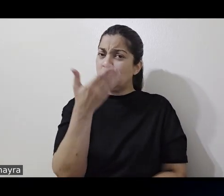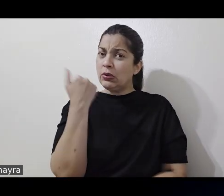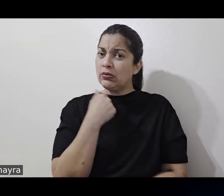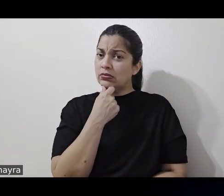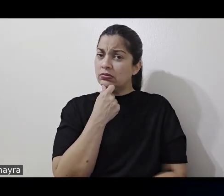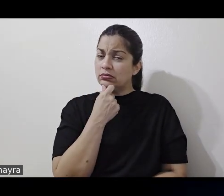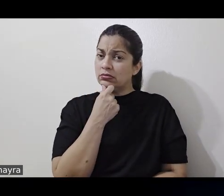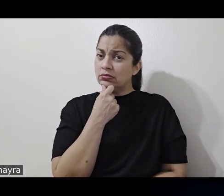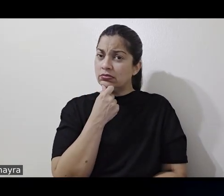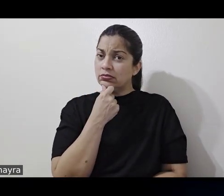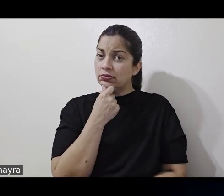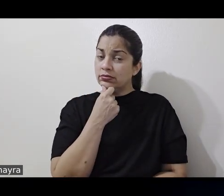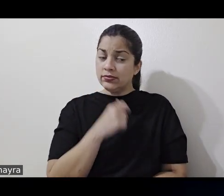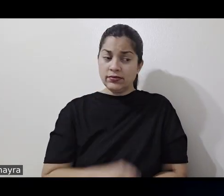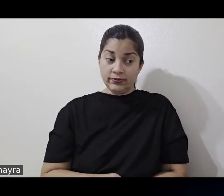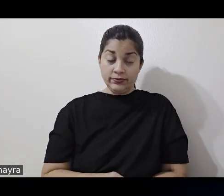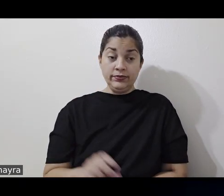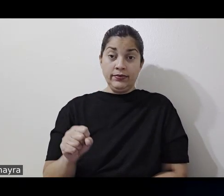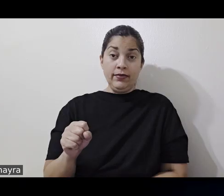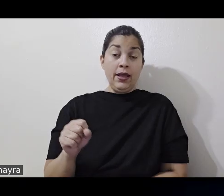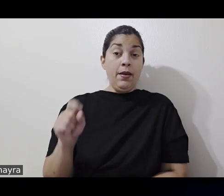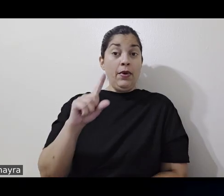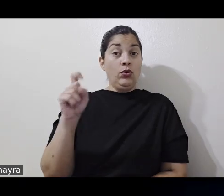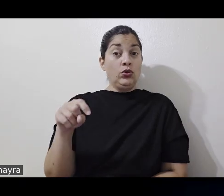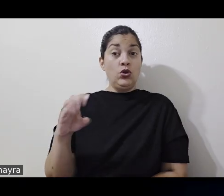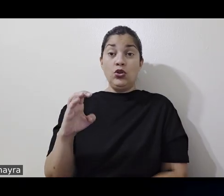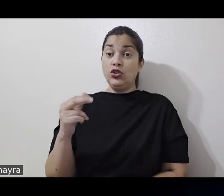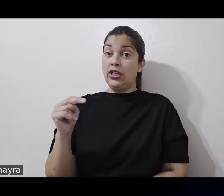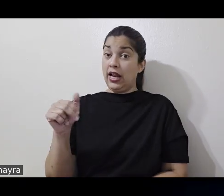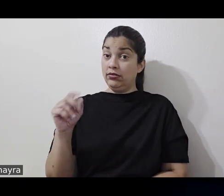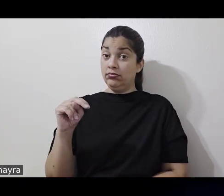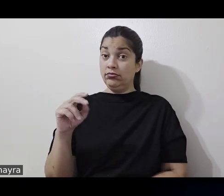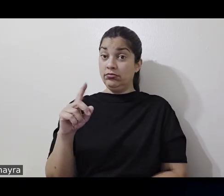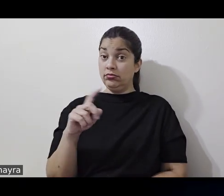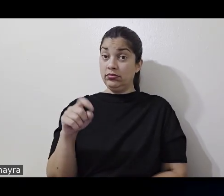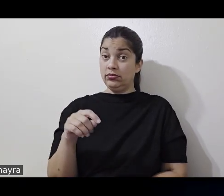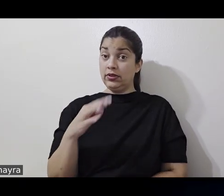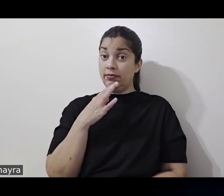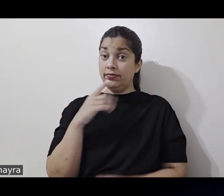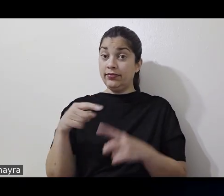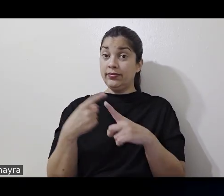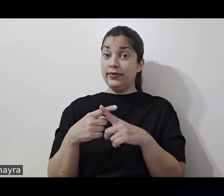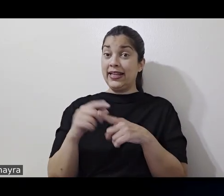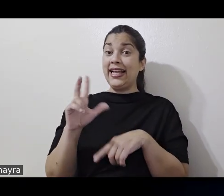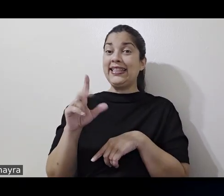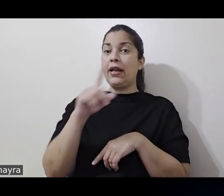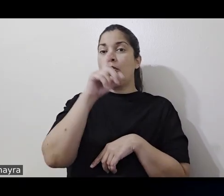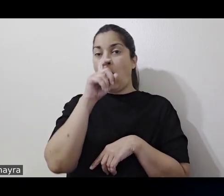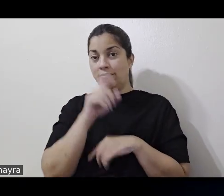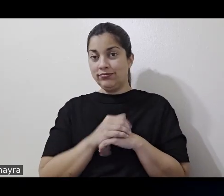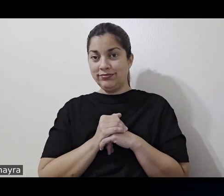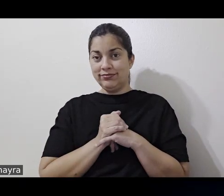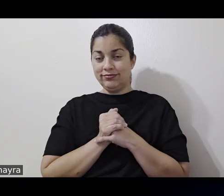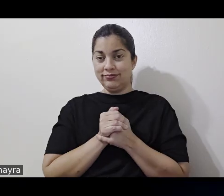también la pregunta que tiró Chena, que me está interesante. Mencionaste que son tres brujas.